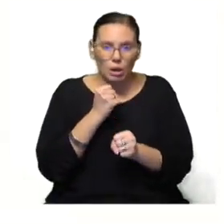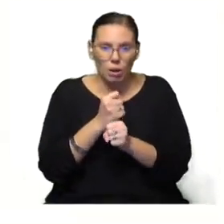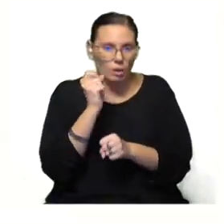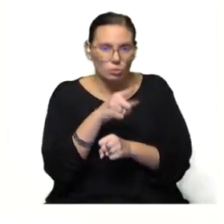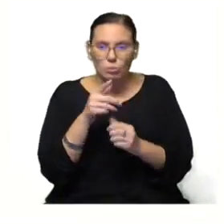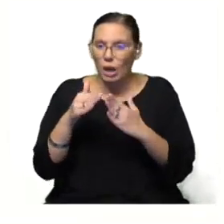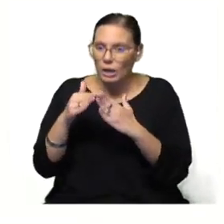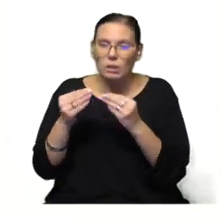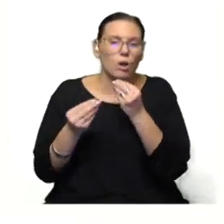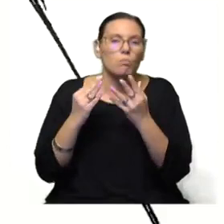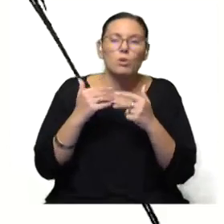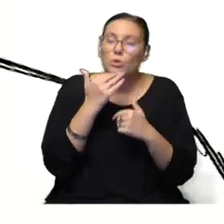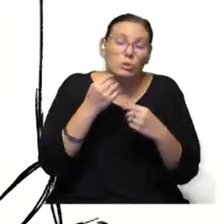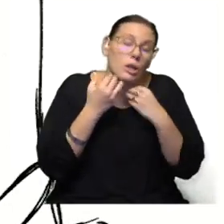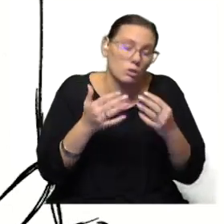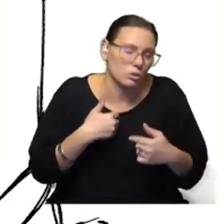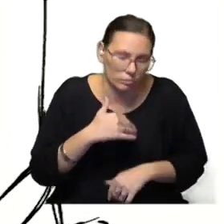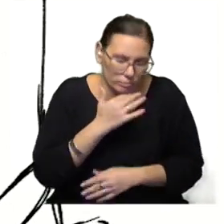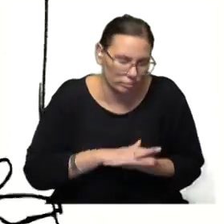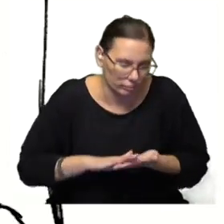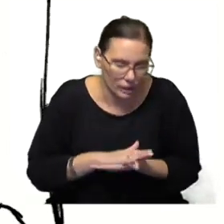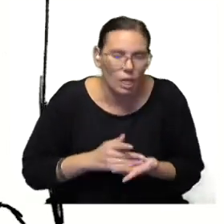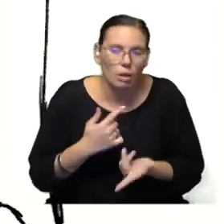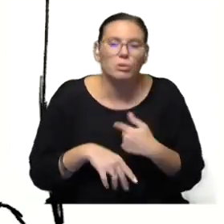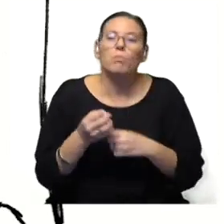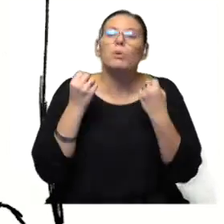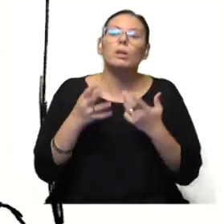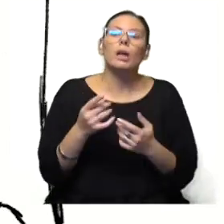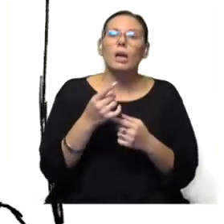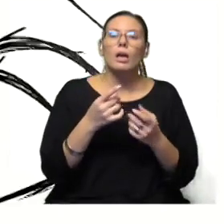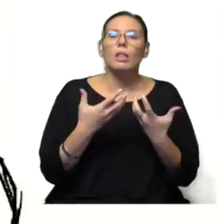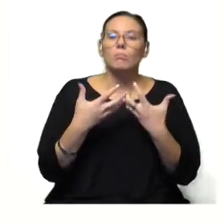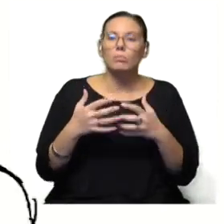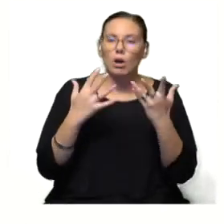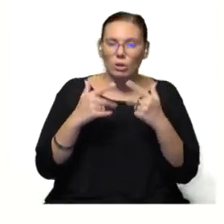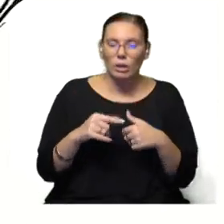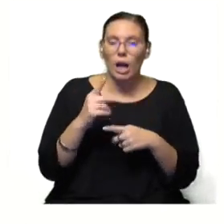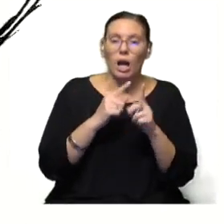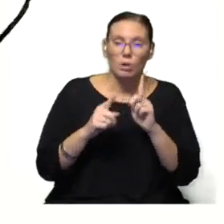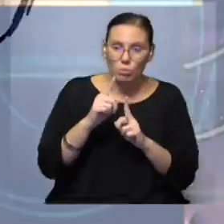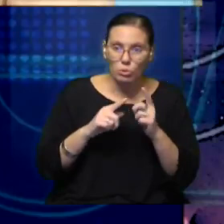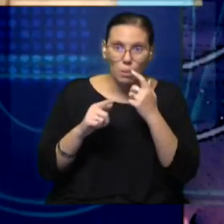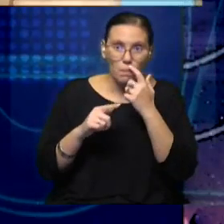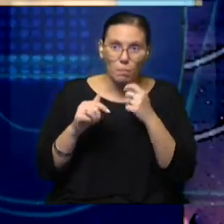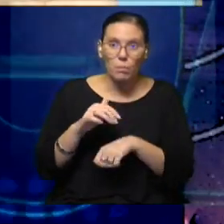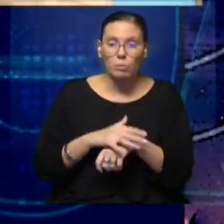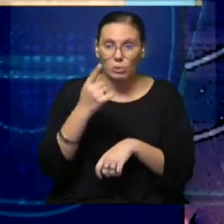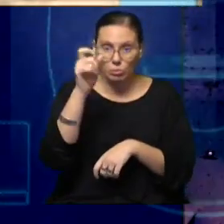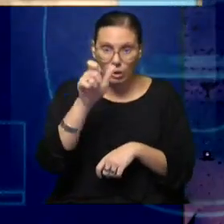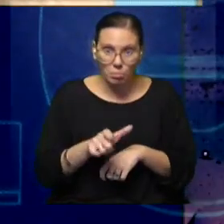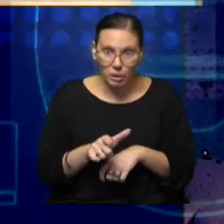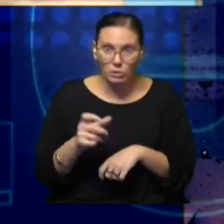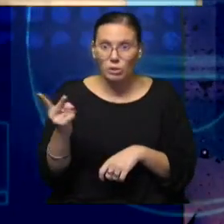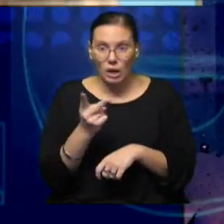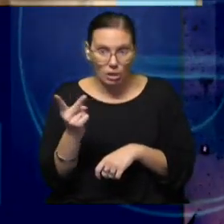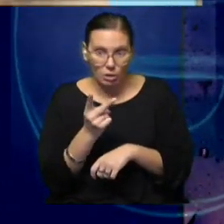casa. No sé cómo funciona, porque yo soy un desastre en esto. O sea, no fue en todos los planos. Hay algunos planos donde una persona animó a las dos,